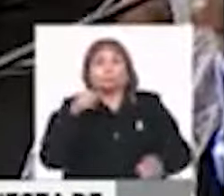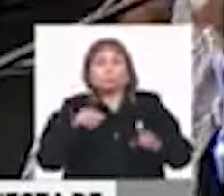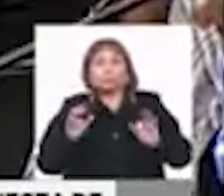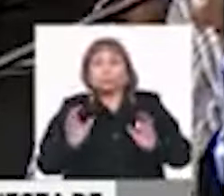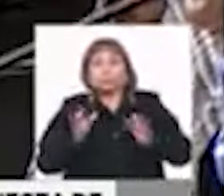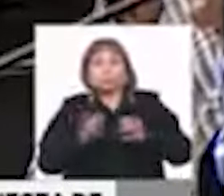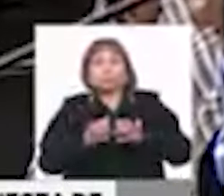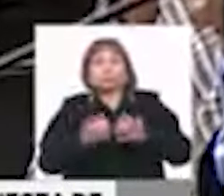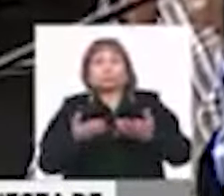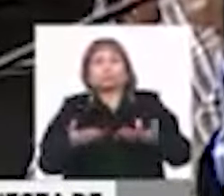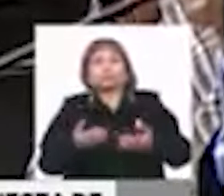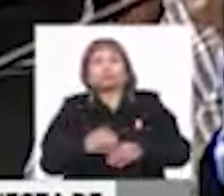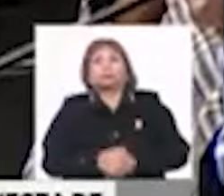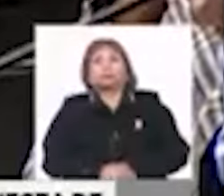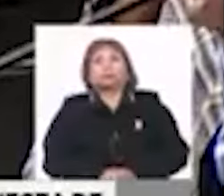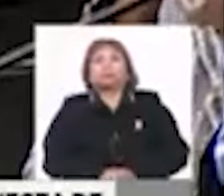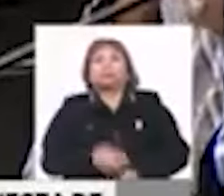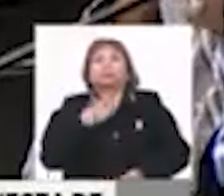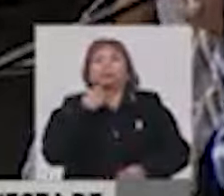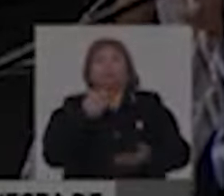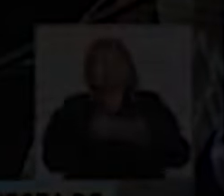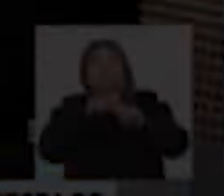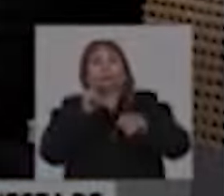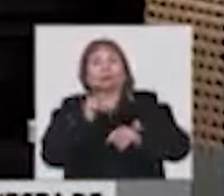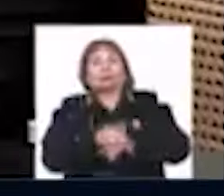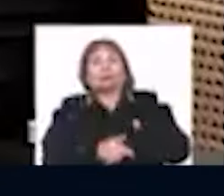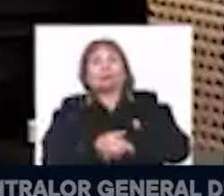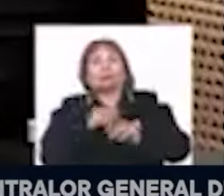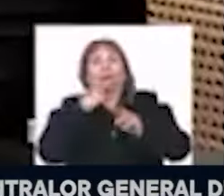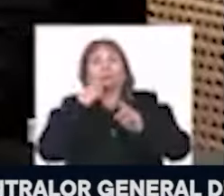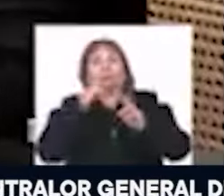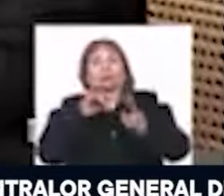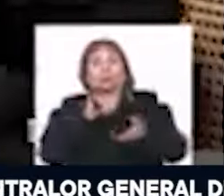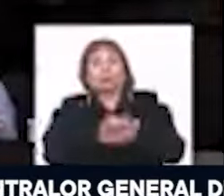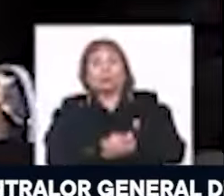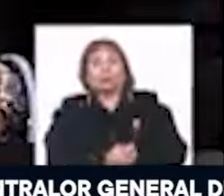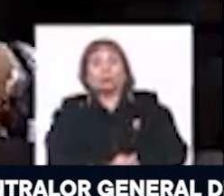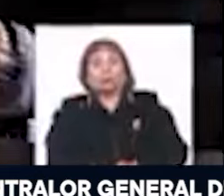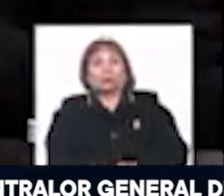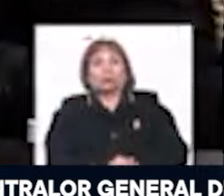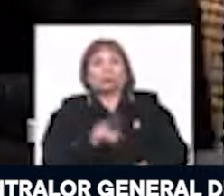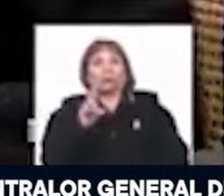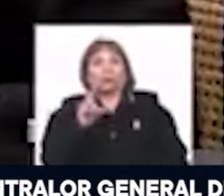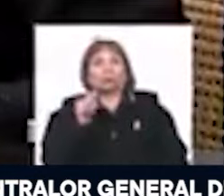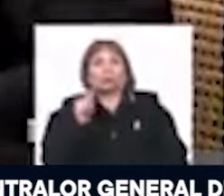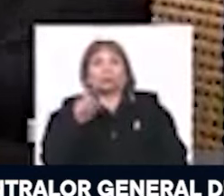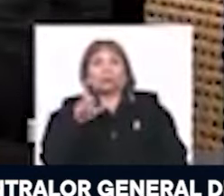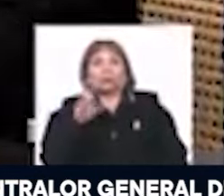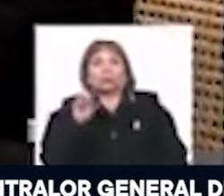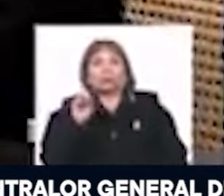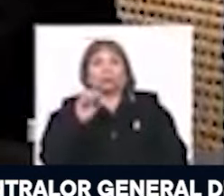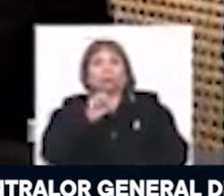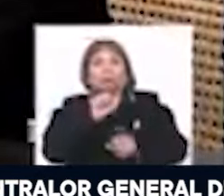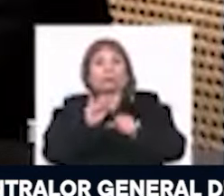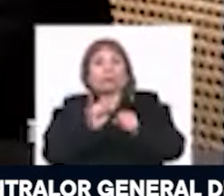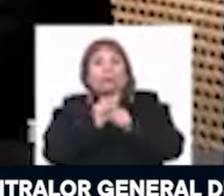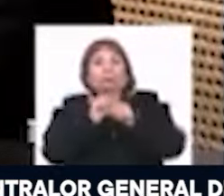de la República, sino al Poder Ejecutivo. Respecto de la pregunta del señor congresista Valer, no me han